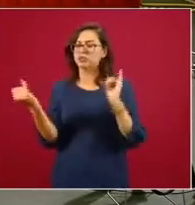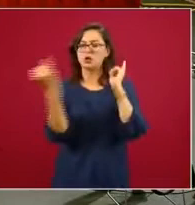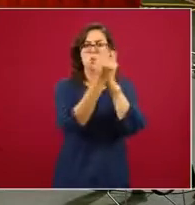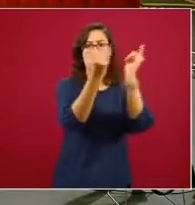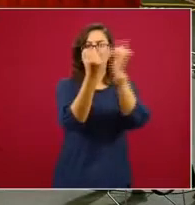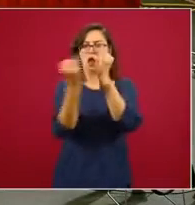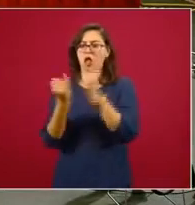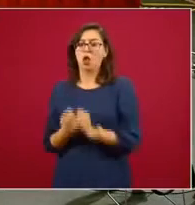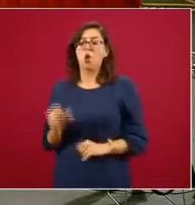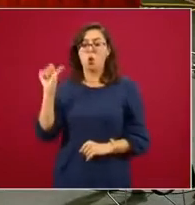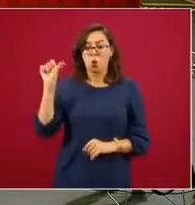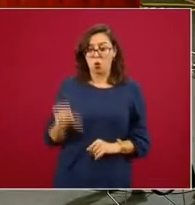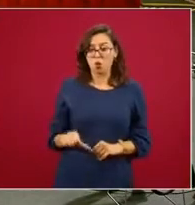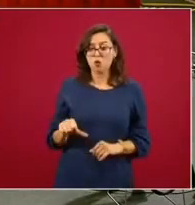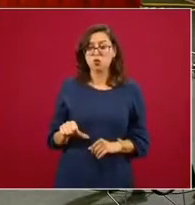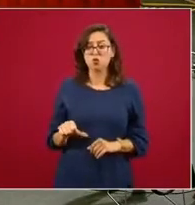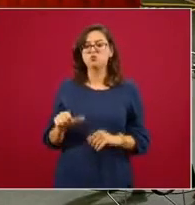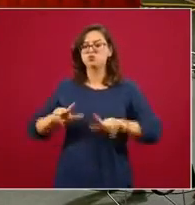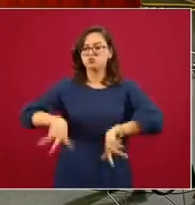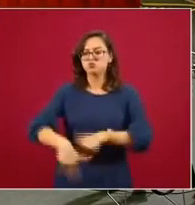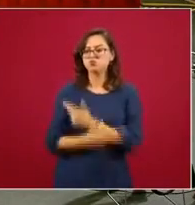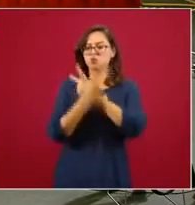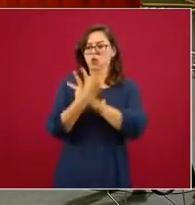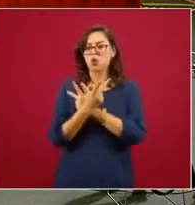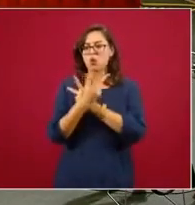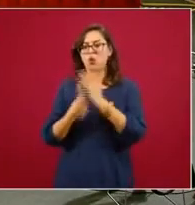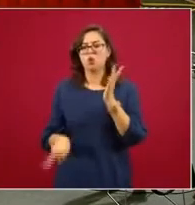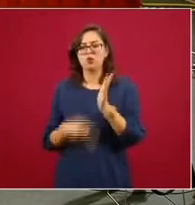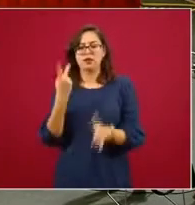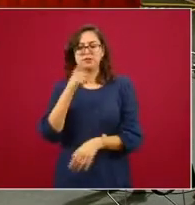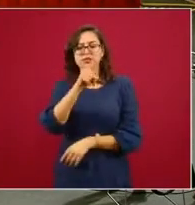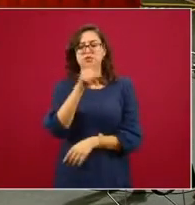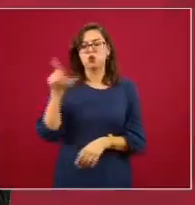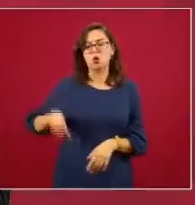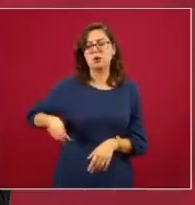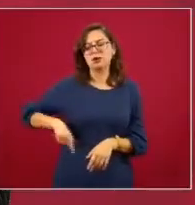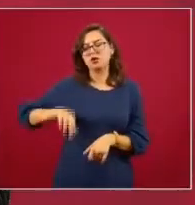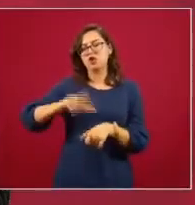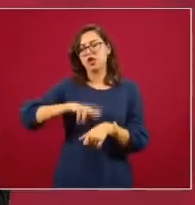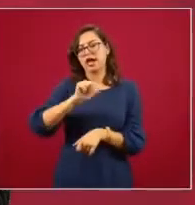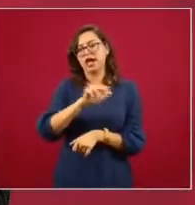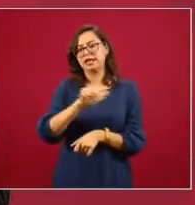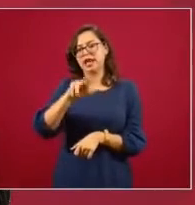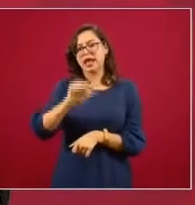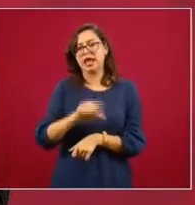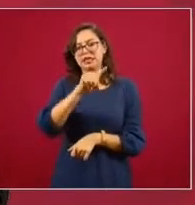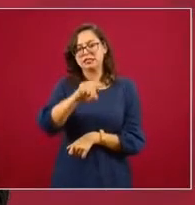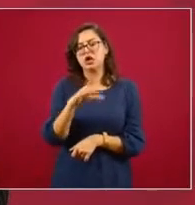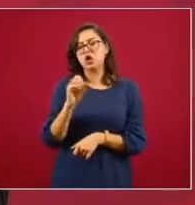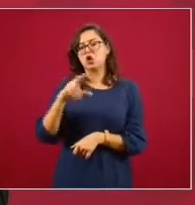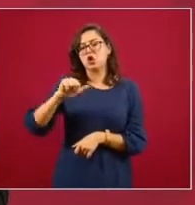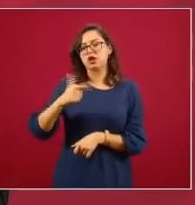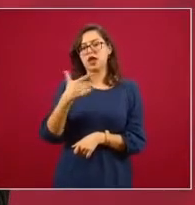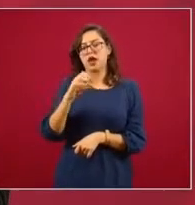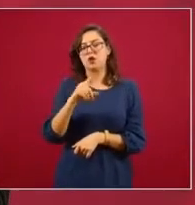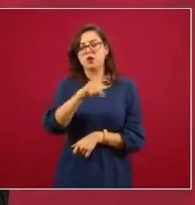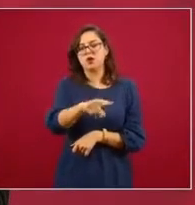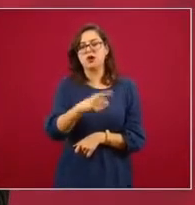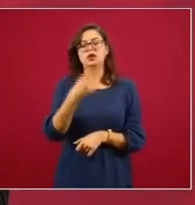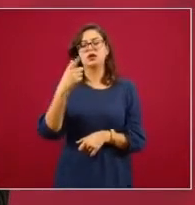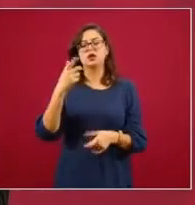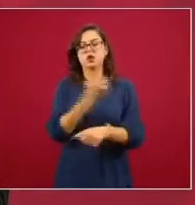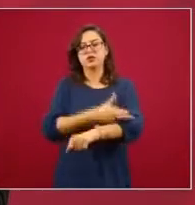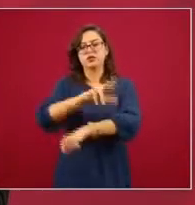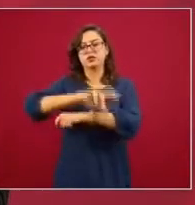muy productiva videoconferencia nuevamente con el gobernador Carreras, quien es el presidente de CONAGO, el gobernador de San Luis